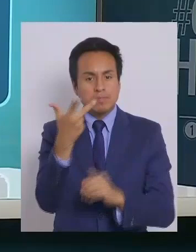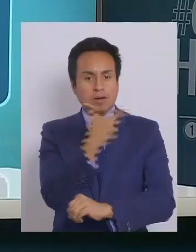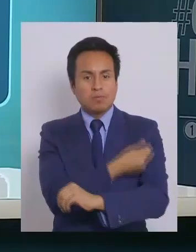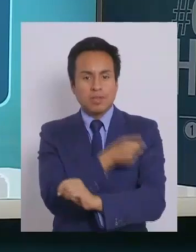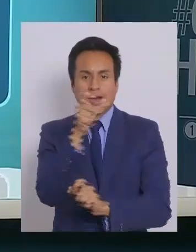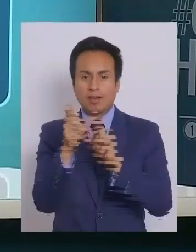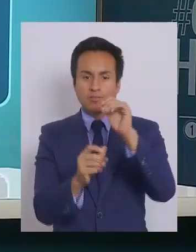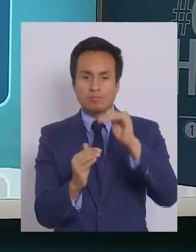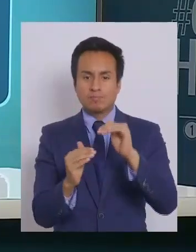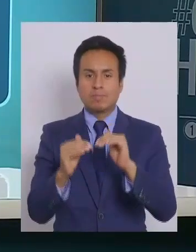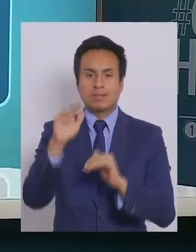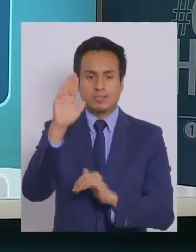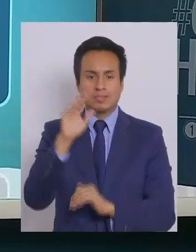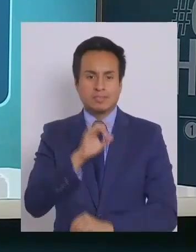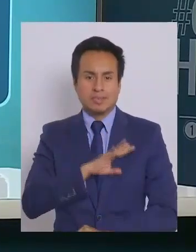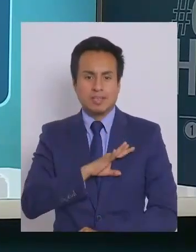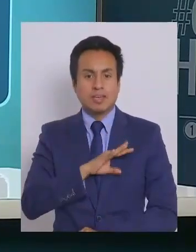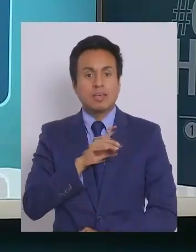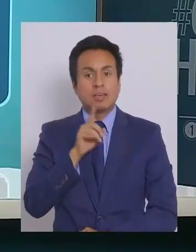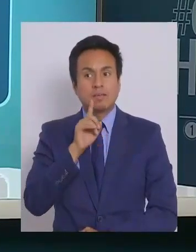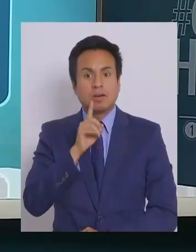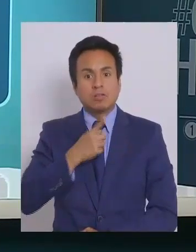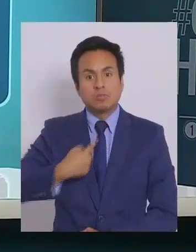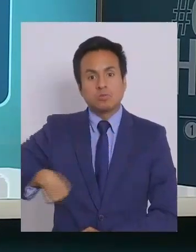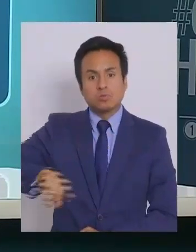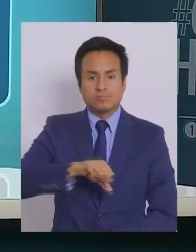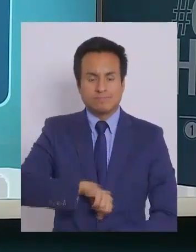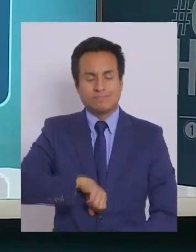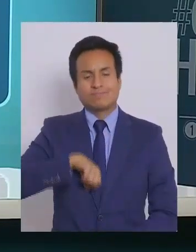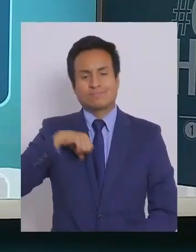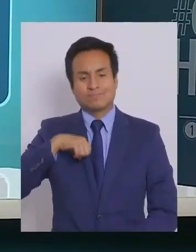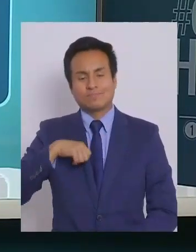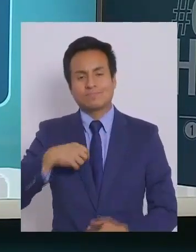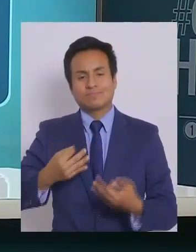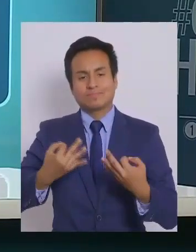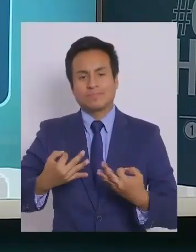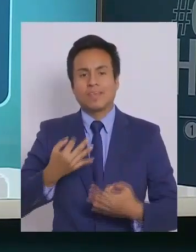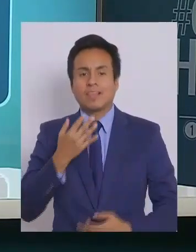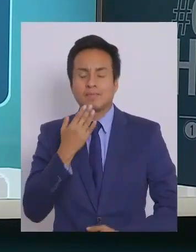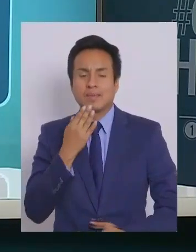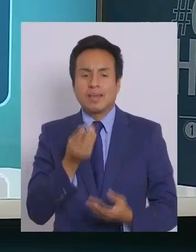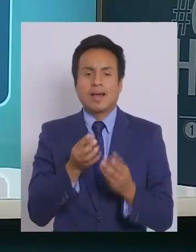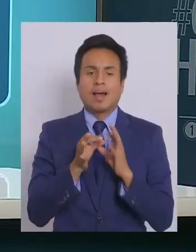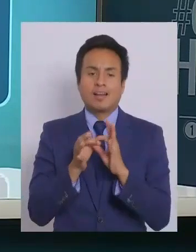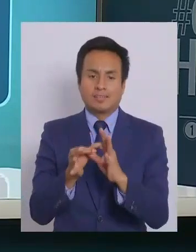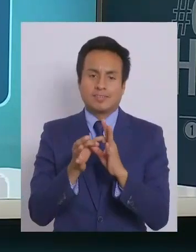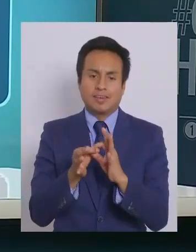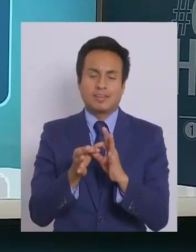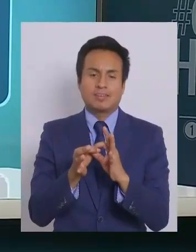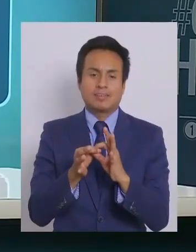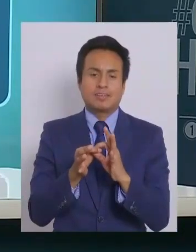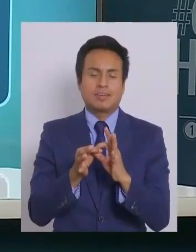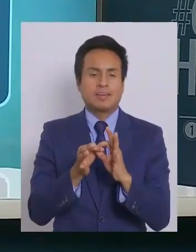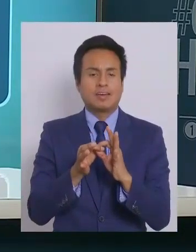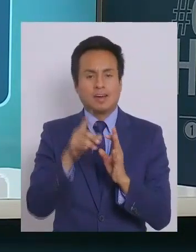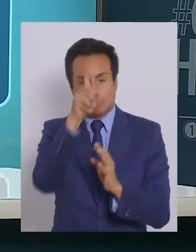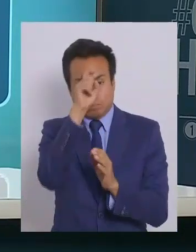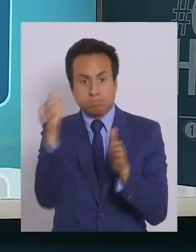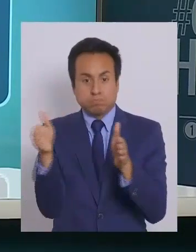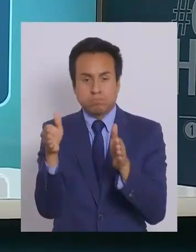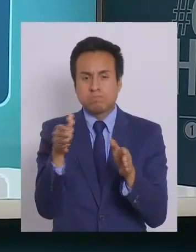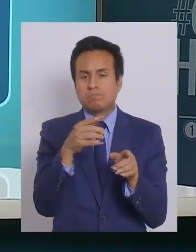vacunados en chile y esto nos debe llenar de orgullo y agradecer obviamente a la atención primaria